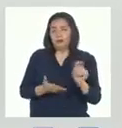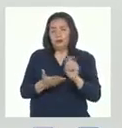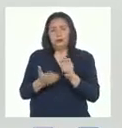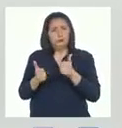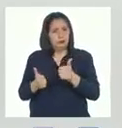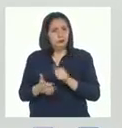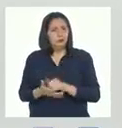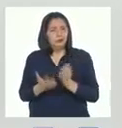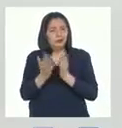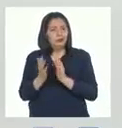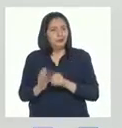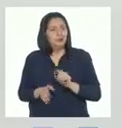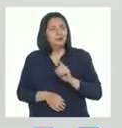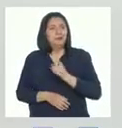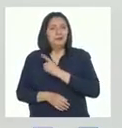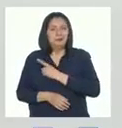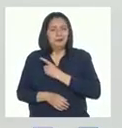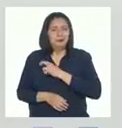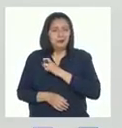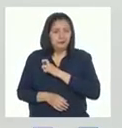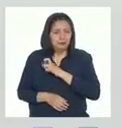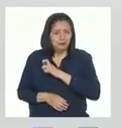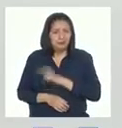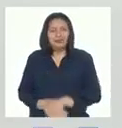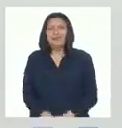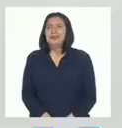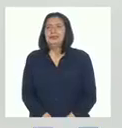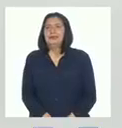escritor, fue su estudiante en primero de primaria.